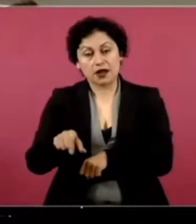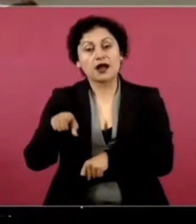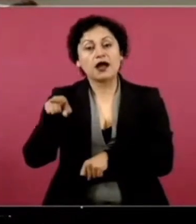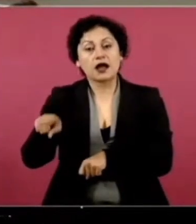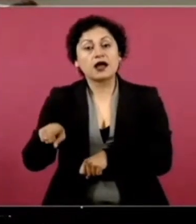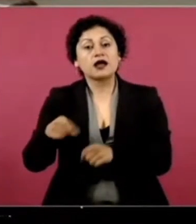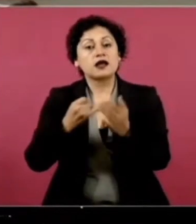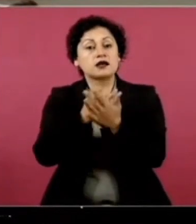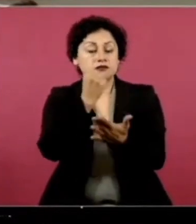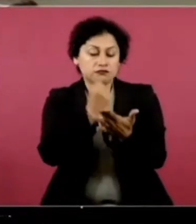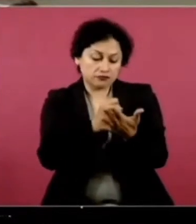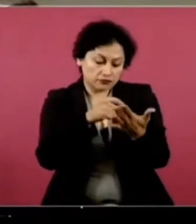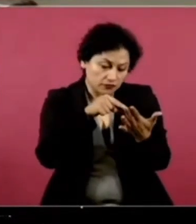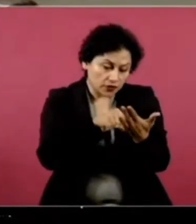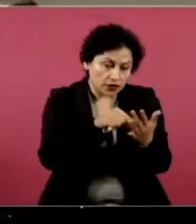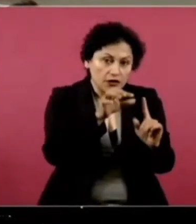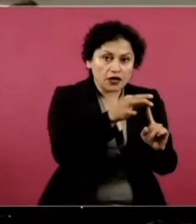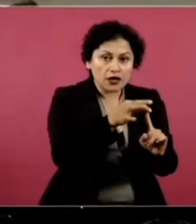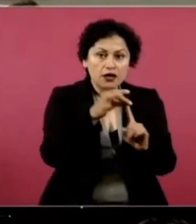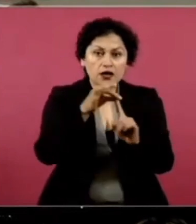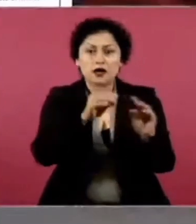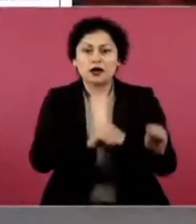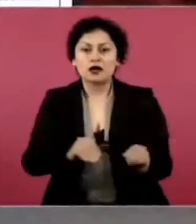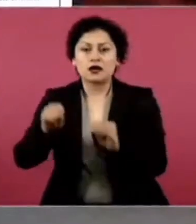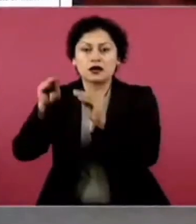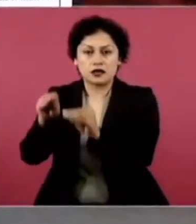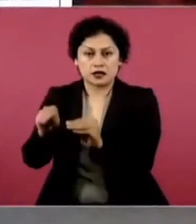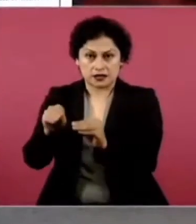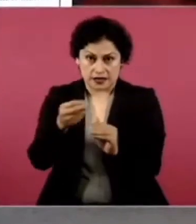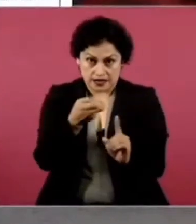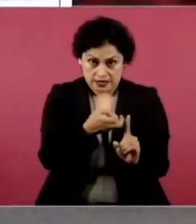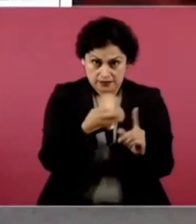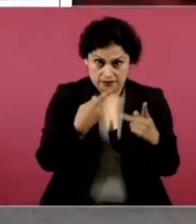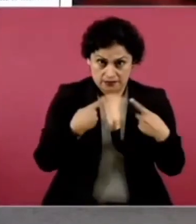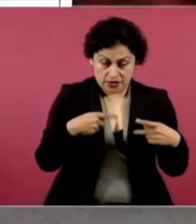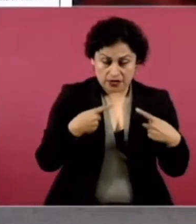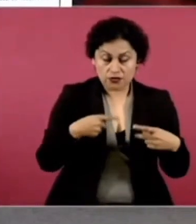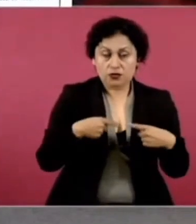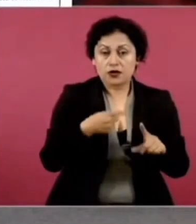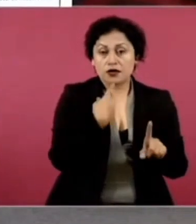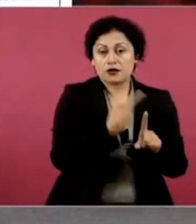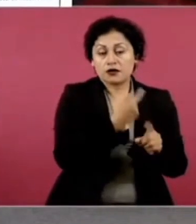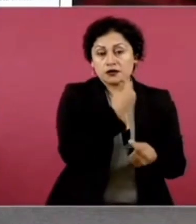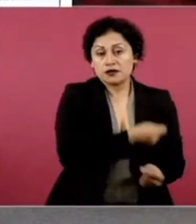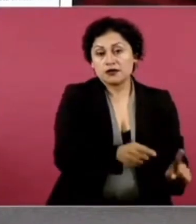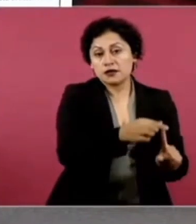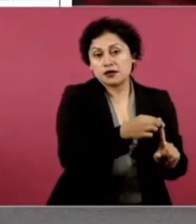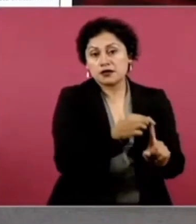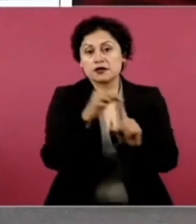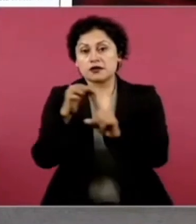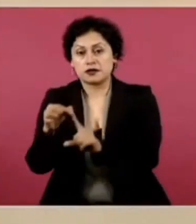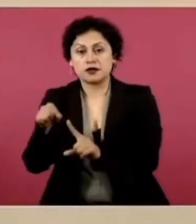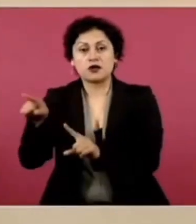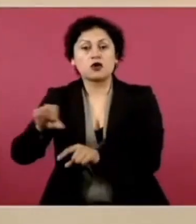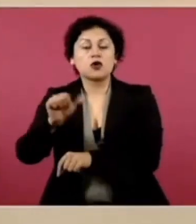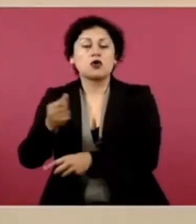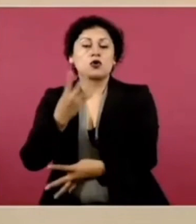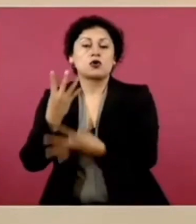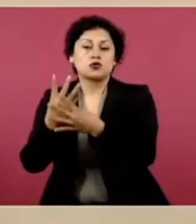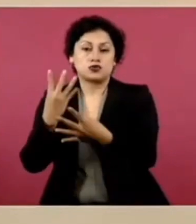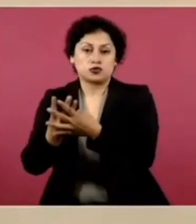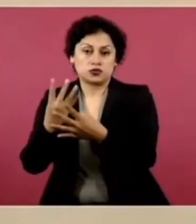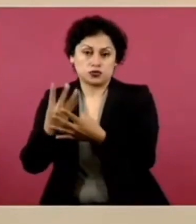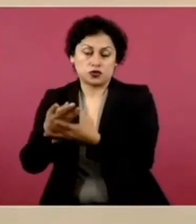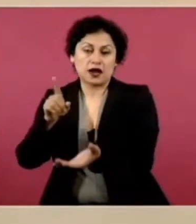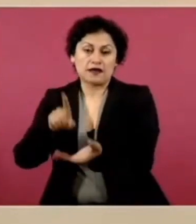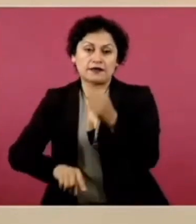la orden de traslado de Jean Toma N. del Centro Penitenciario de Benito Juárez al Ceferezo número 15 en